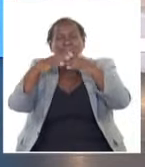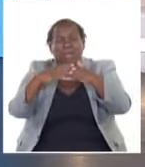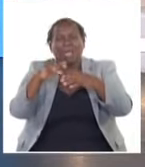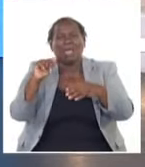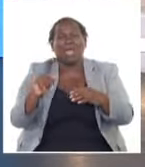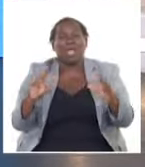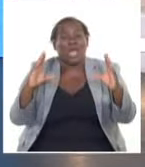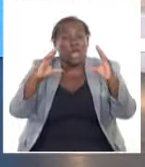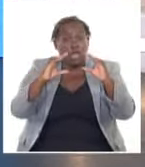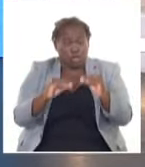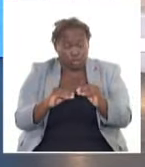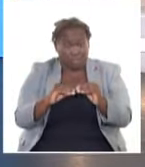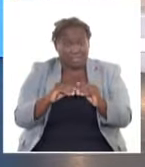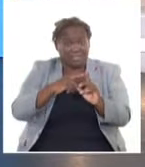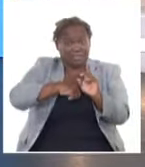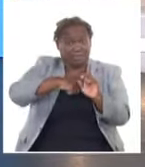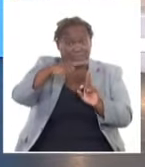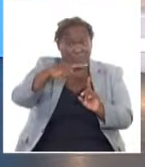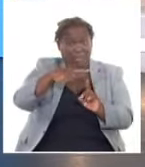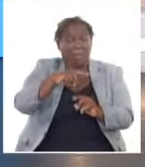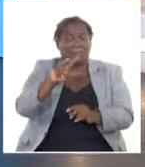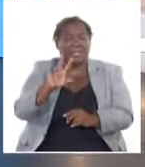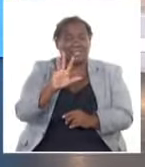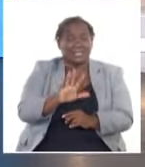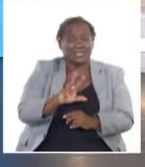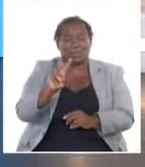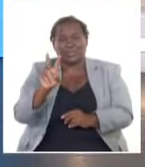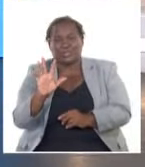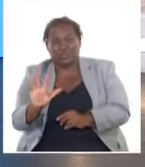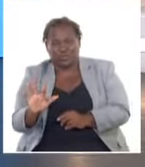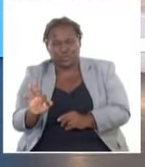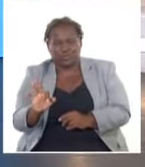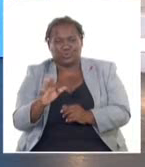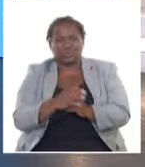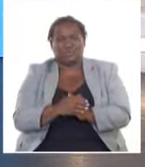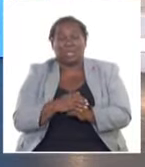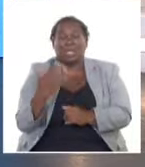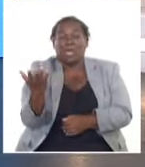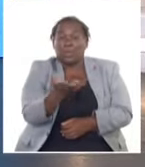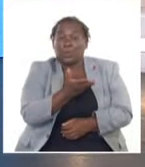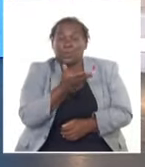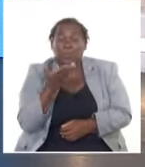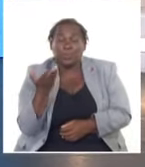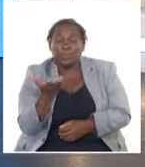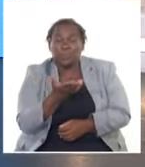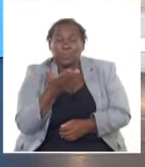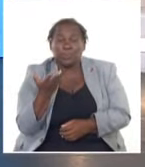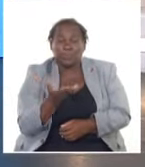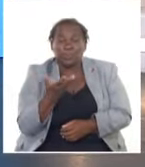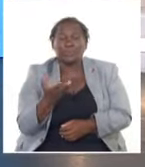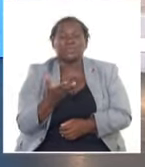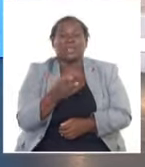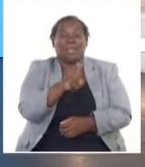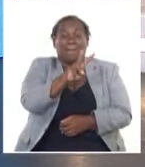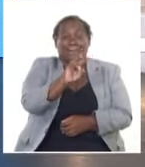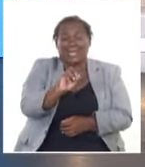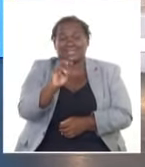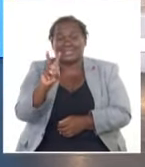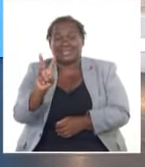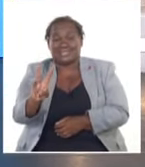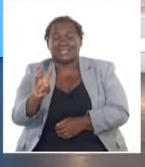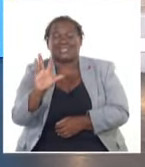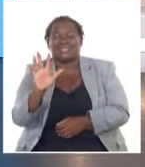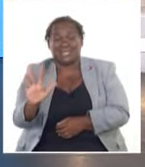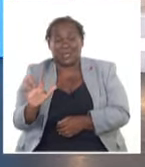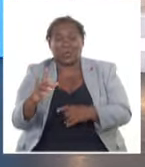valores entre 25 y 28 grados Celsius. Los vientos entre el nordeste y el este con velocidades entre 20 y 35 kilómetros